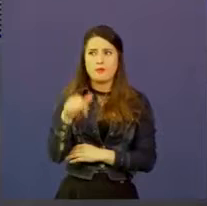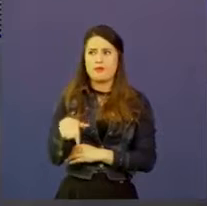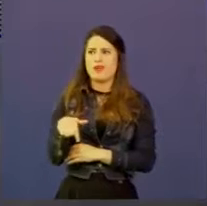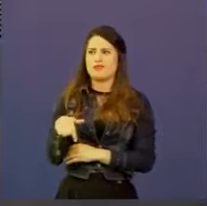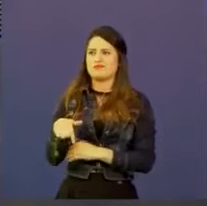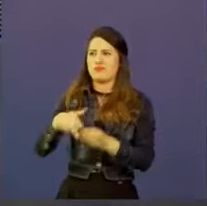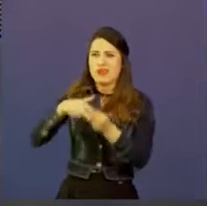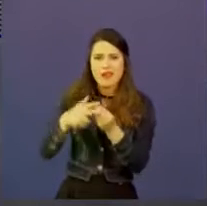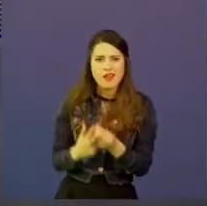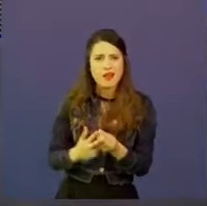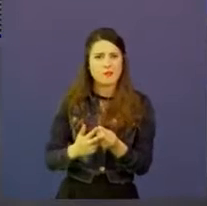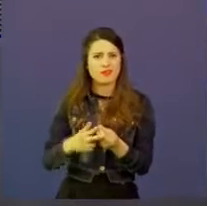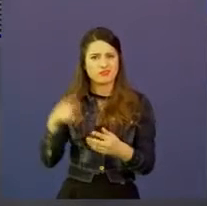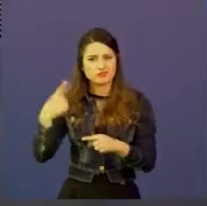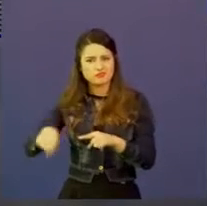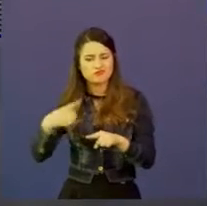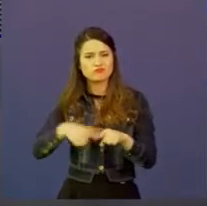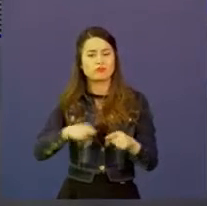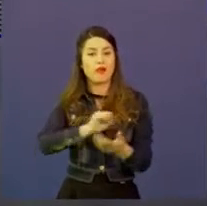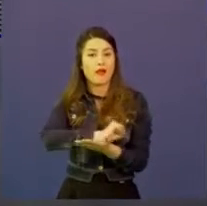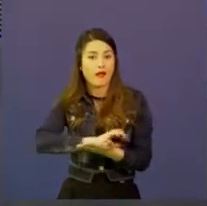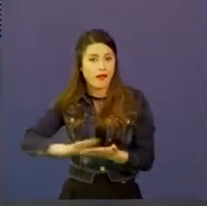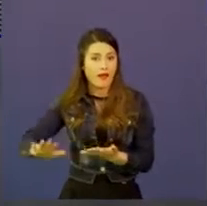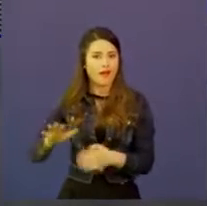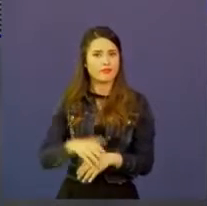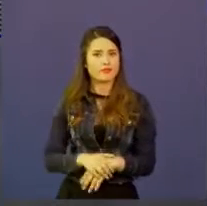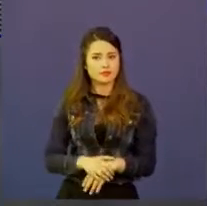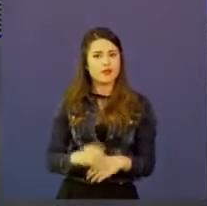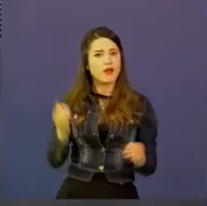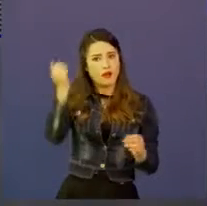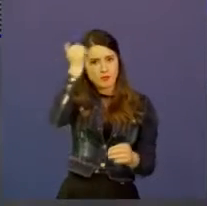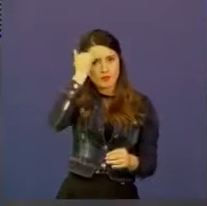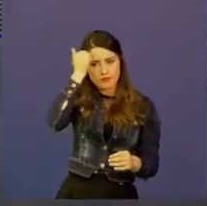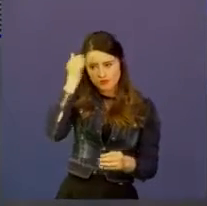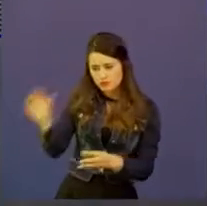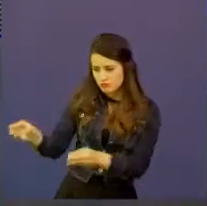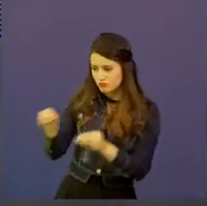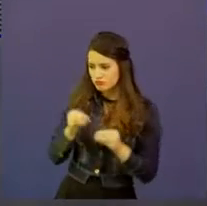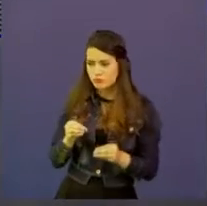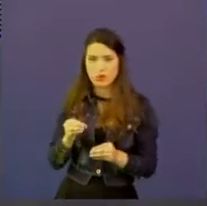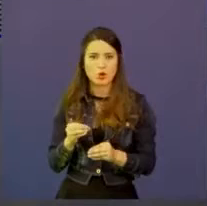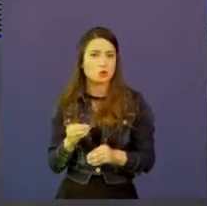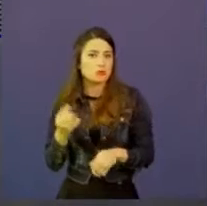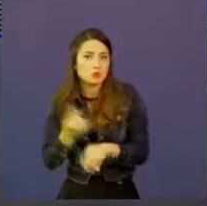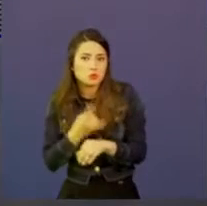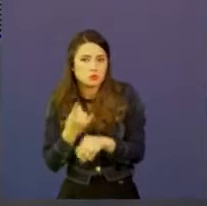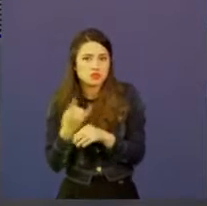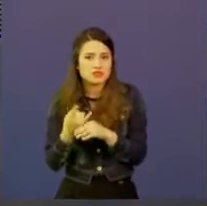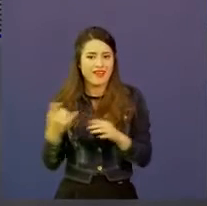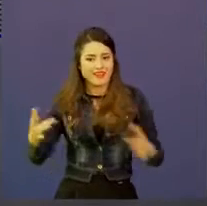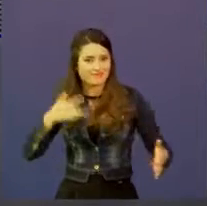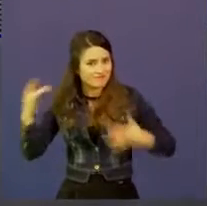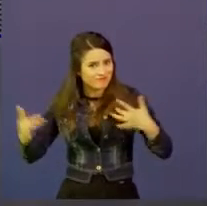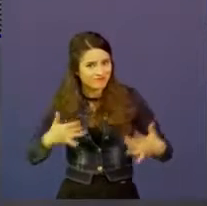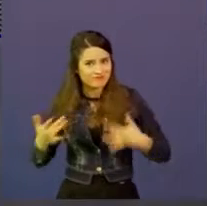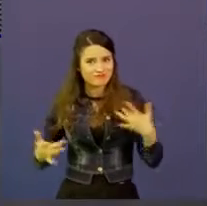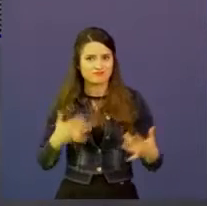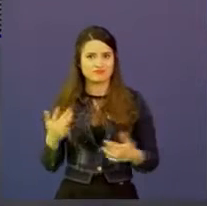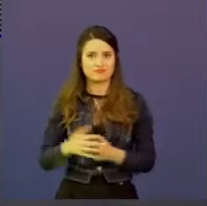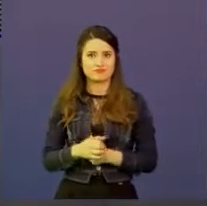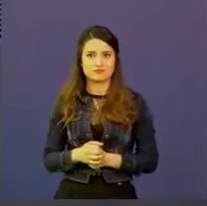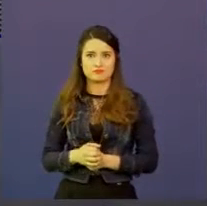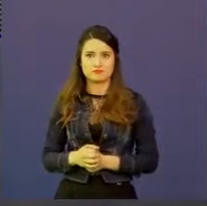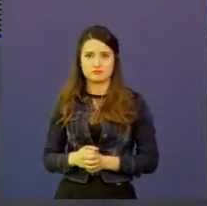que son gratis y que los docentes pueden acceder para nada, emocionarse y entusiasmarse como